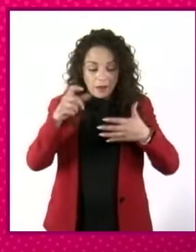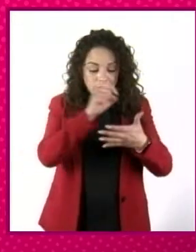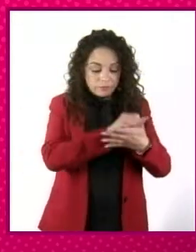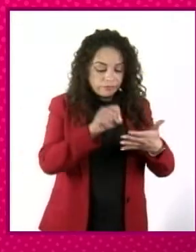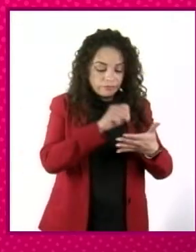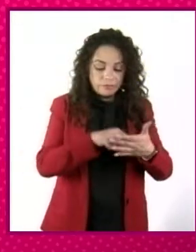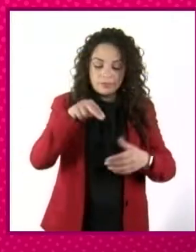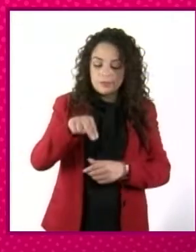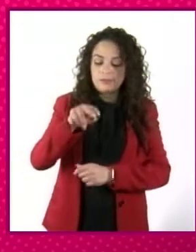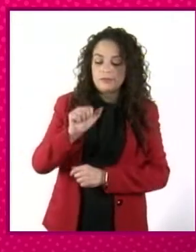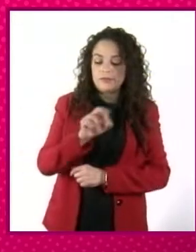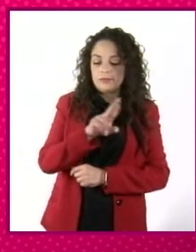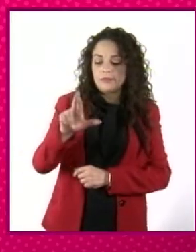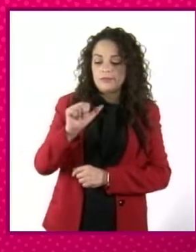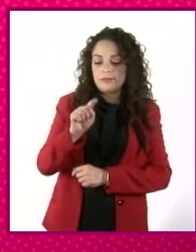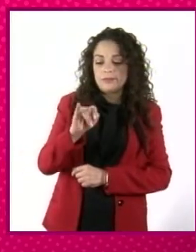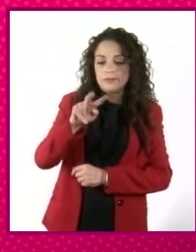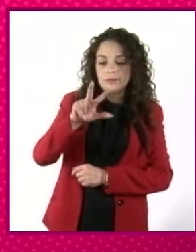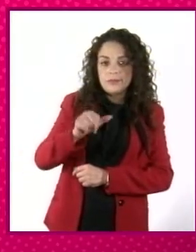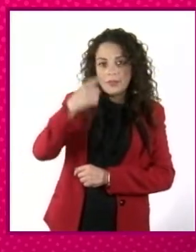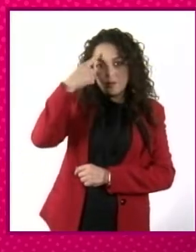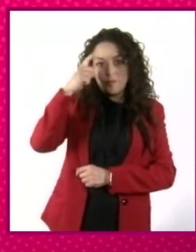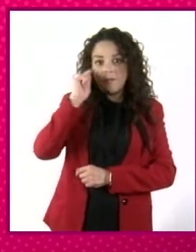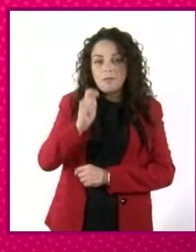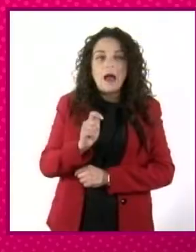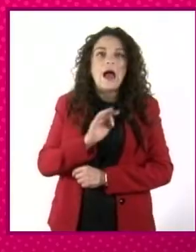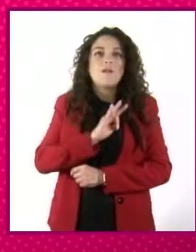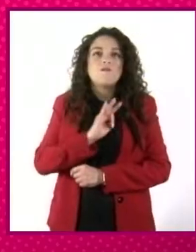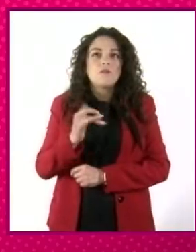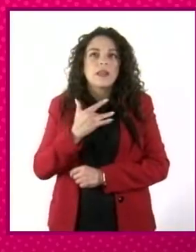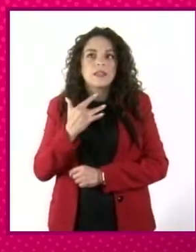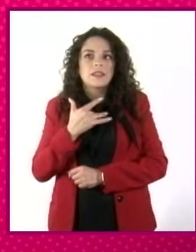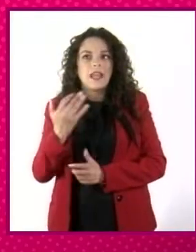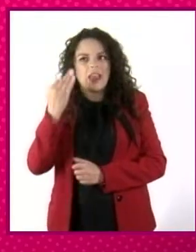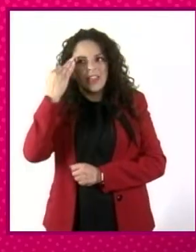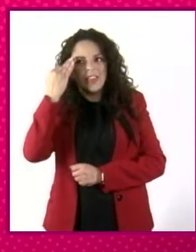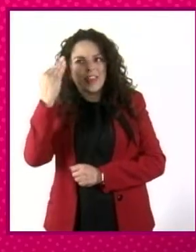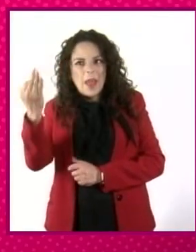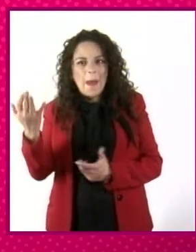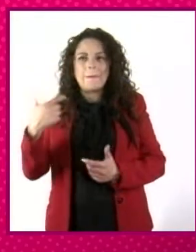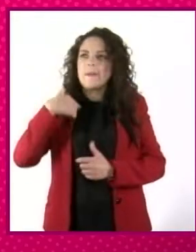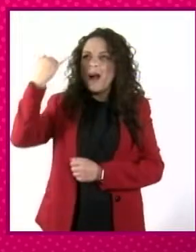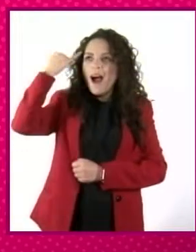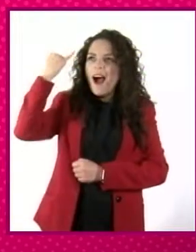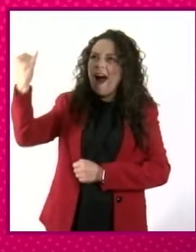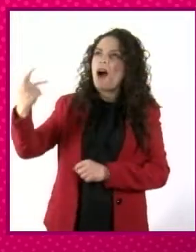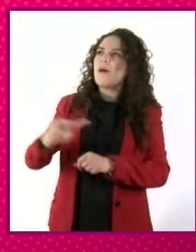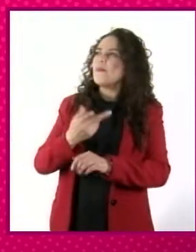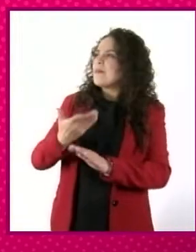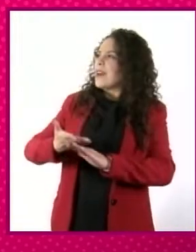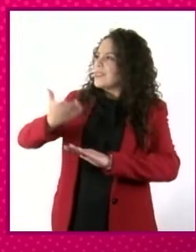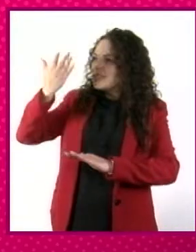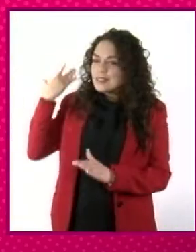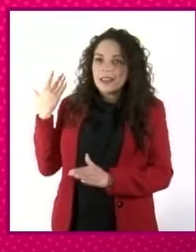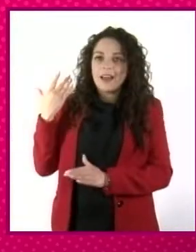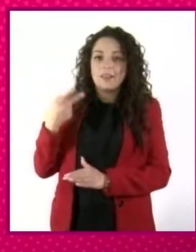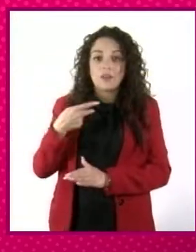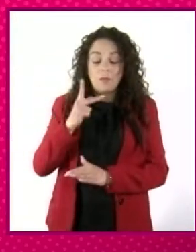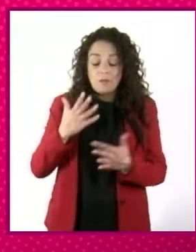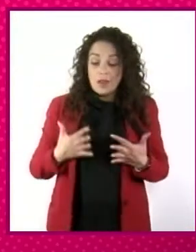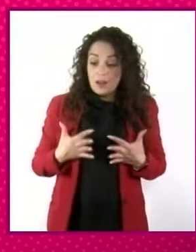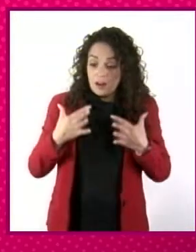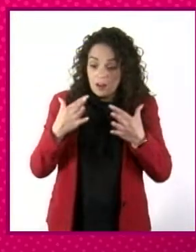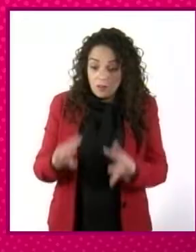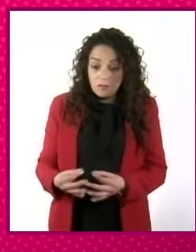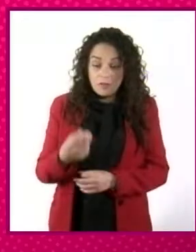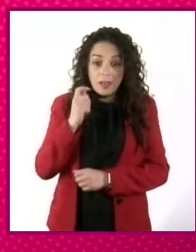hace ubicarnos quizá en una época o imaginar cómo pudo ser una época, pero los orígenes fabulados o los